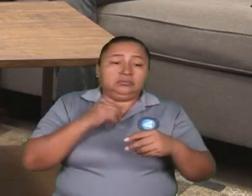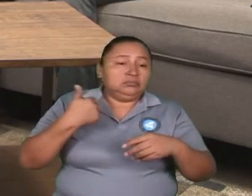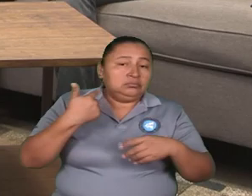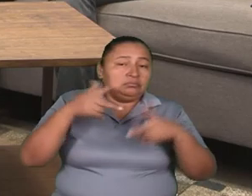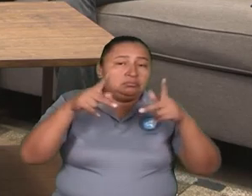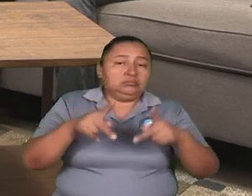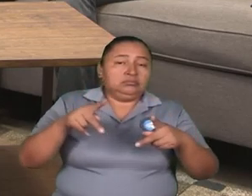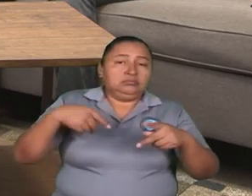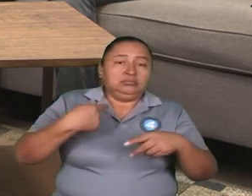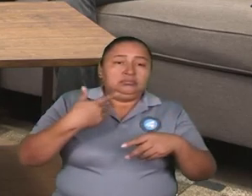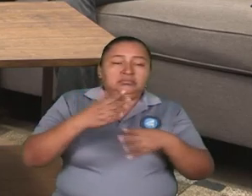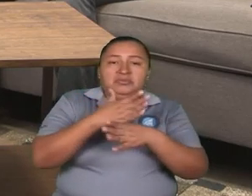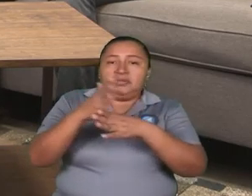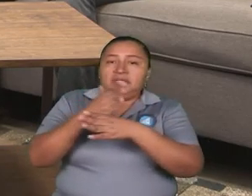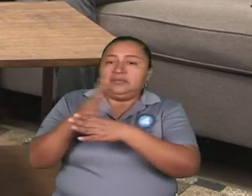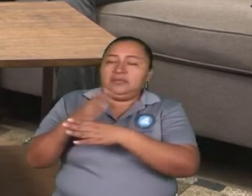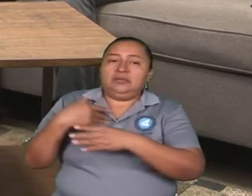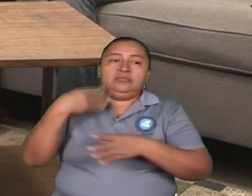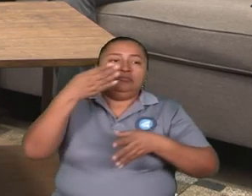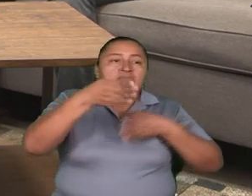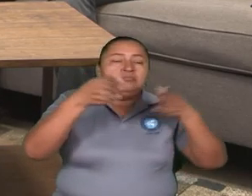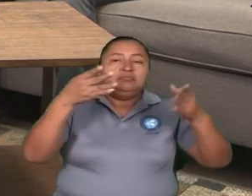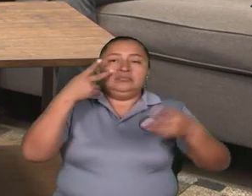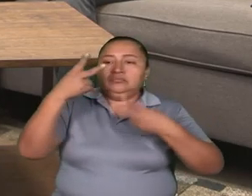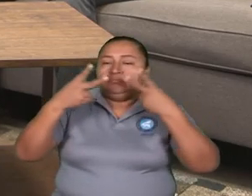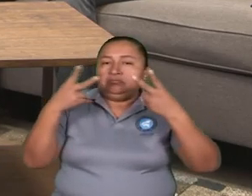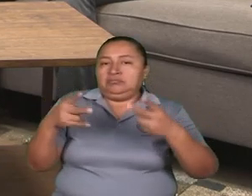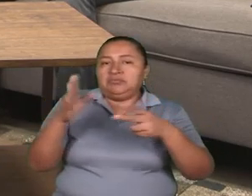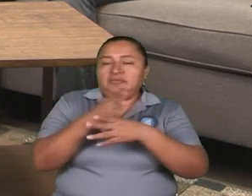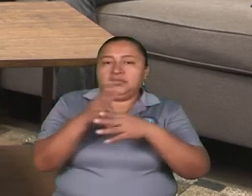Managua y tenemos que consumir. Y